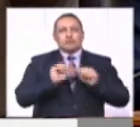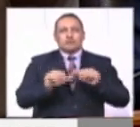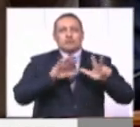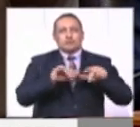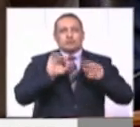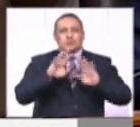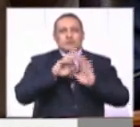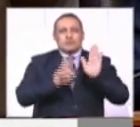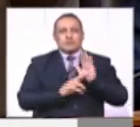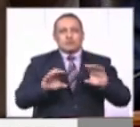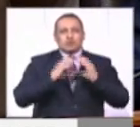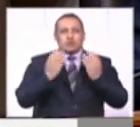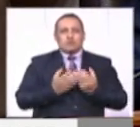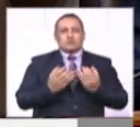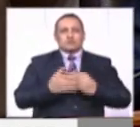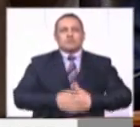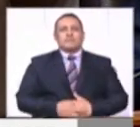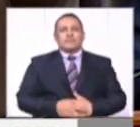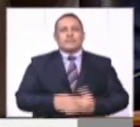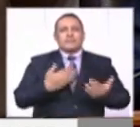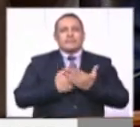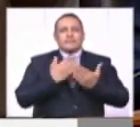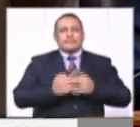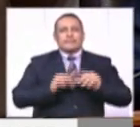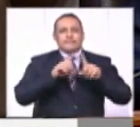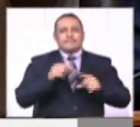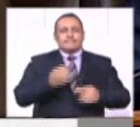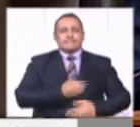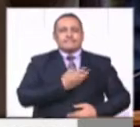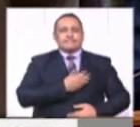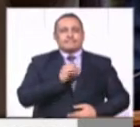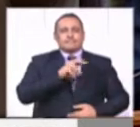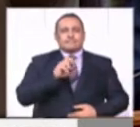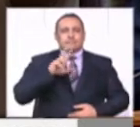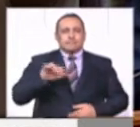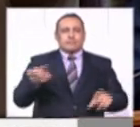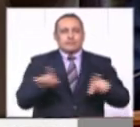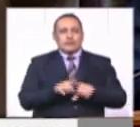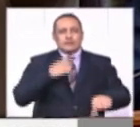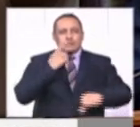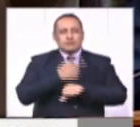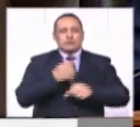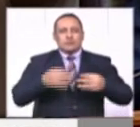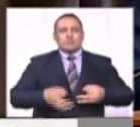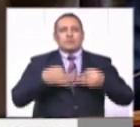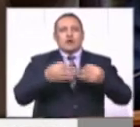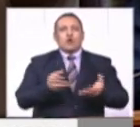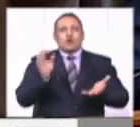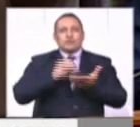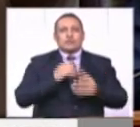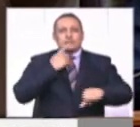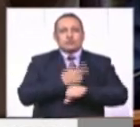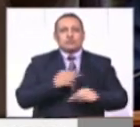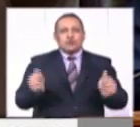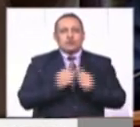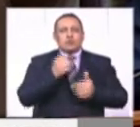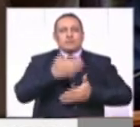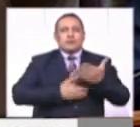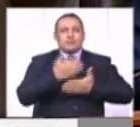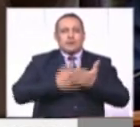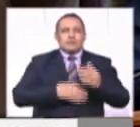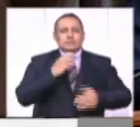reglamento del Congreso de la República con fecha 11 de mayo del 2023 el denunciante amplía nuevamente la denuncia mediante el oficio